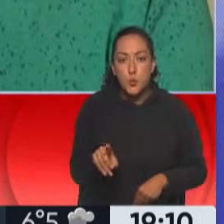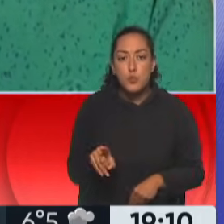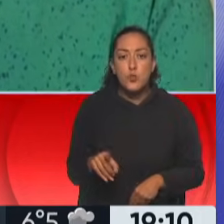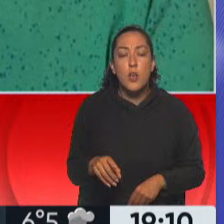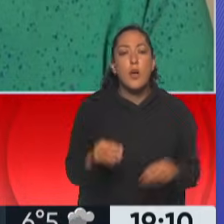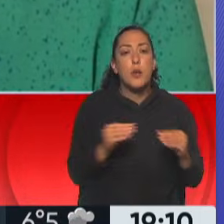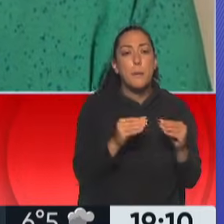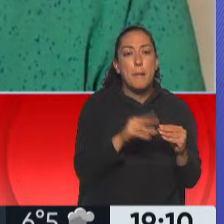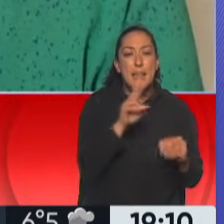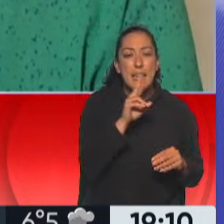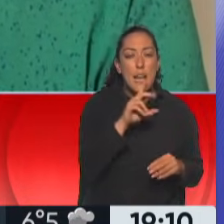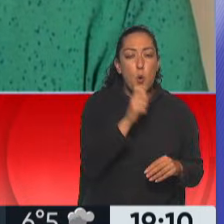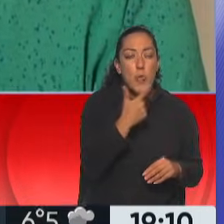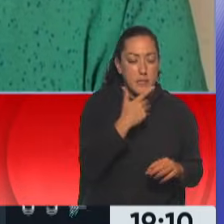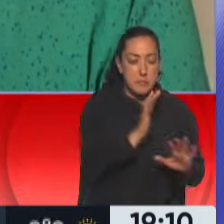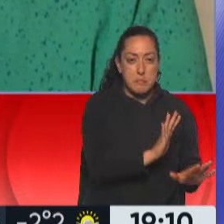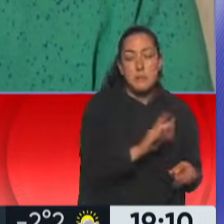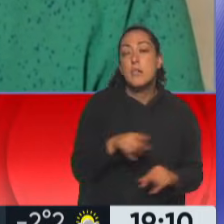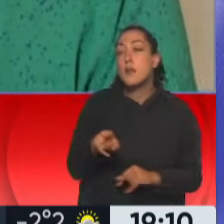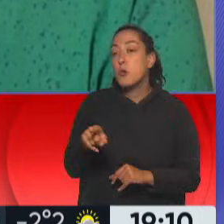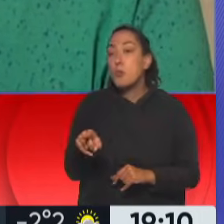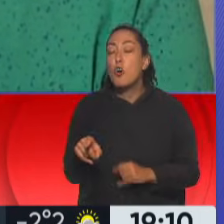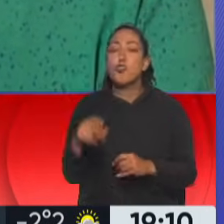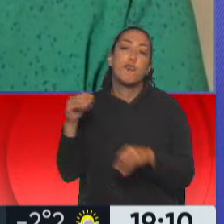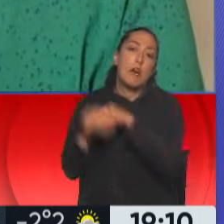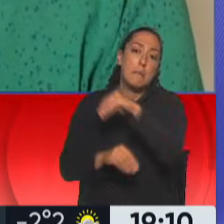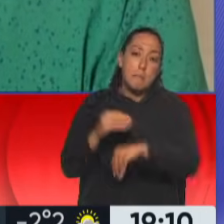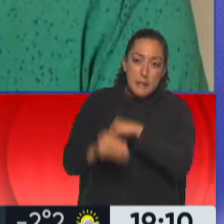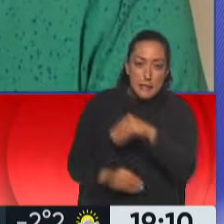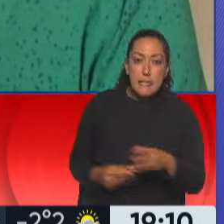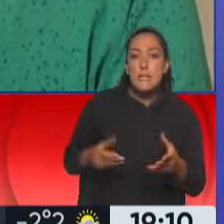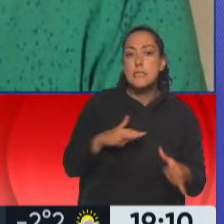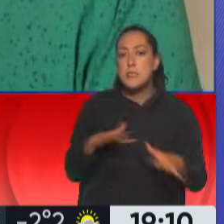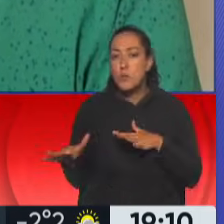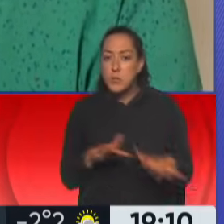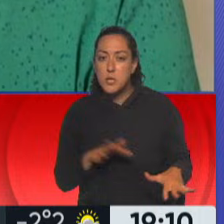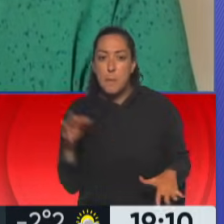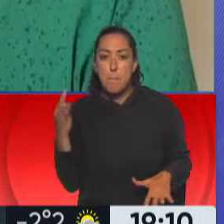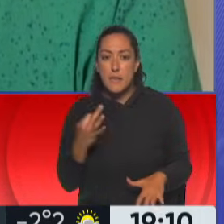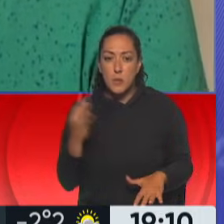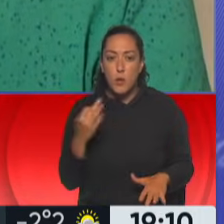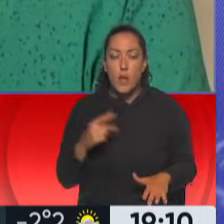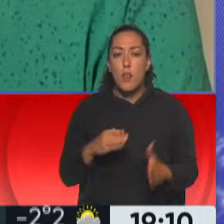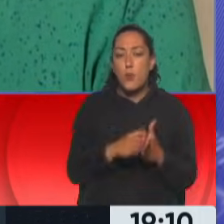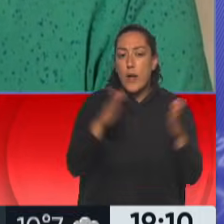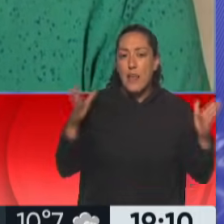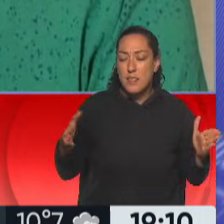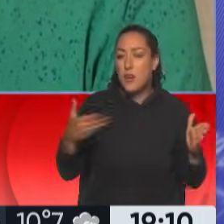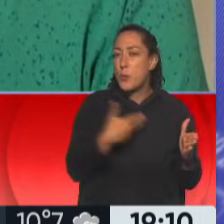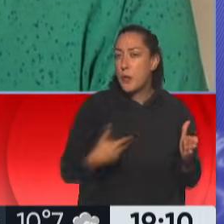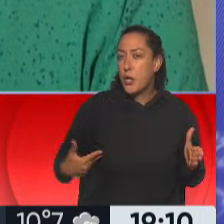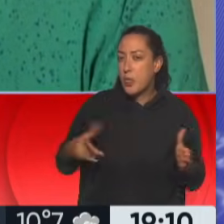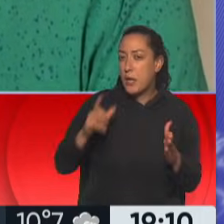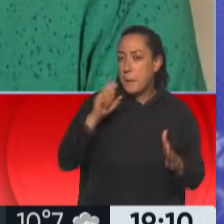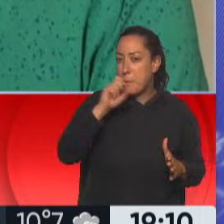nuestra compañera Lourdes, pero tu familia o vos mismo, ¿has tenido alguna circunstancia particular durante el gobierno de Maduro? Me imagino que